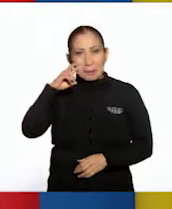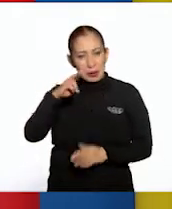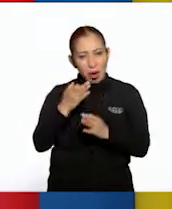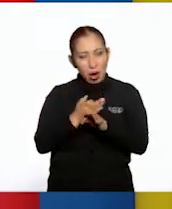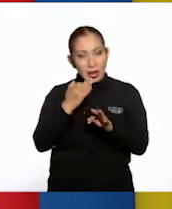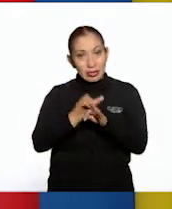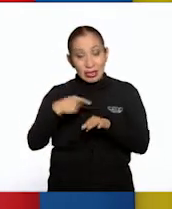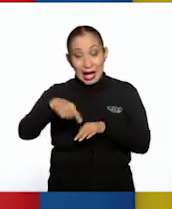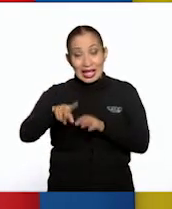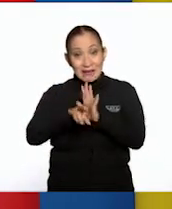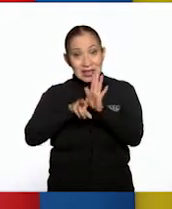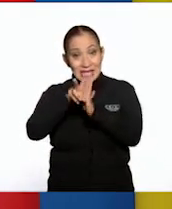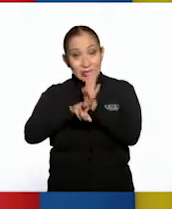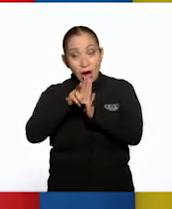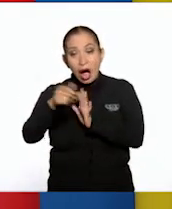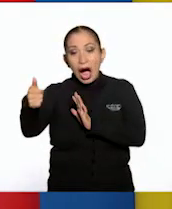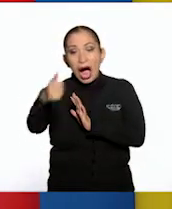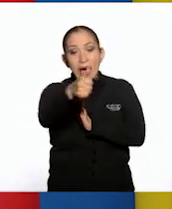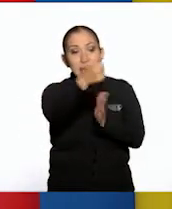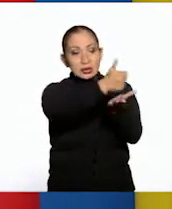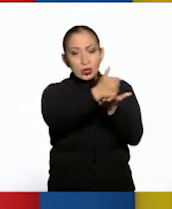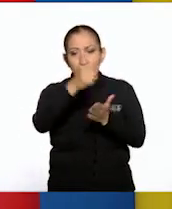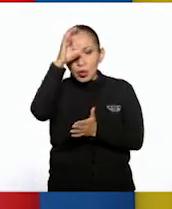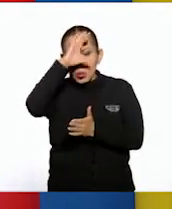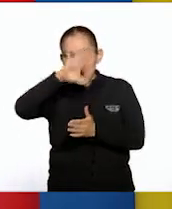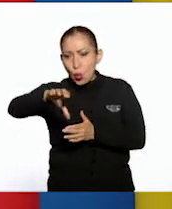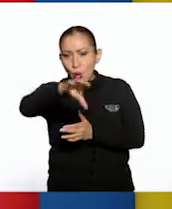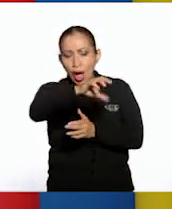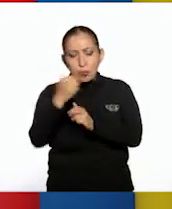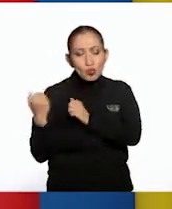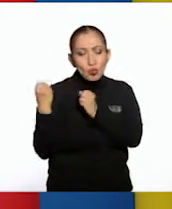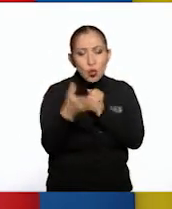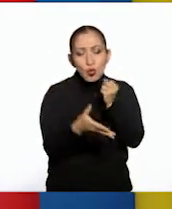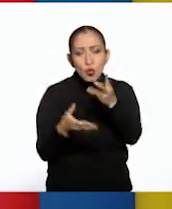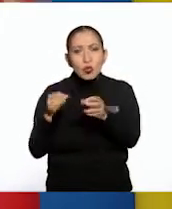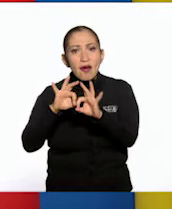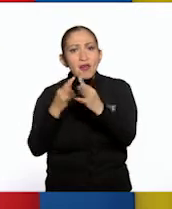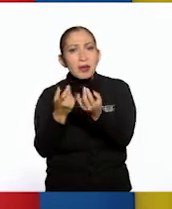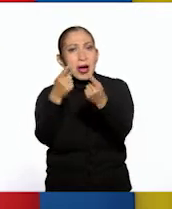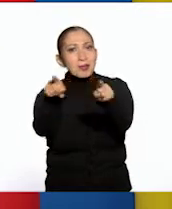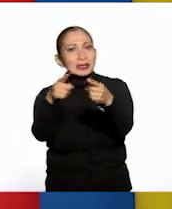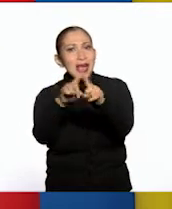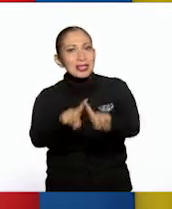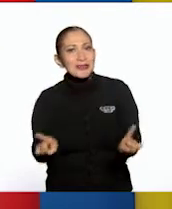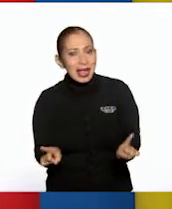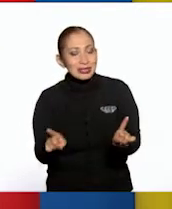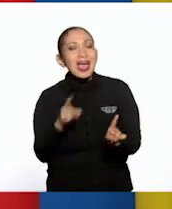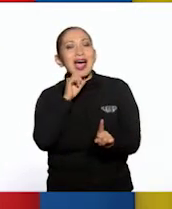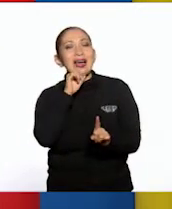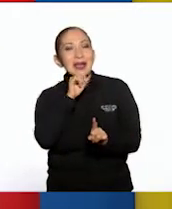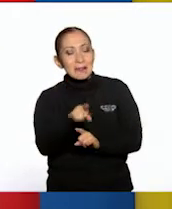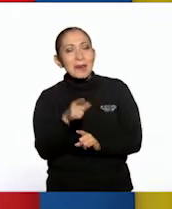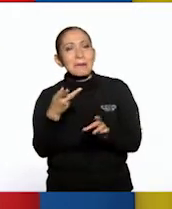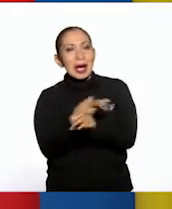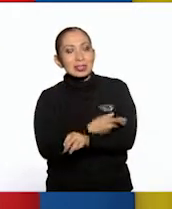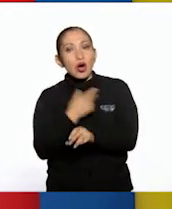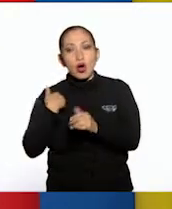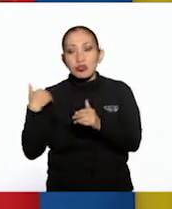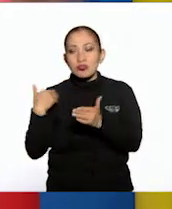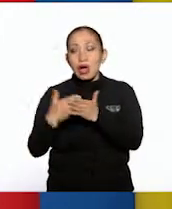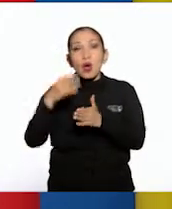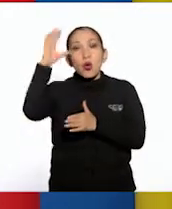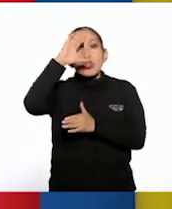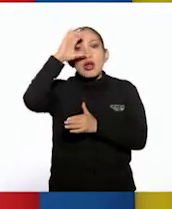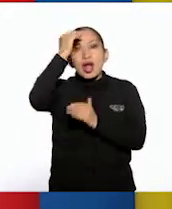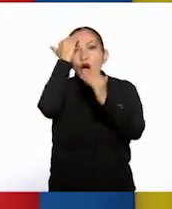vimos en este video que cada civilización aportó a la humanidad un estilo de música diferente, así ocurrió con el resto de la